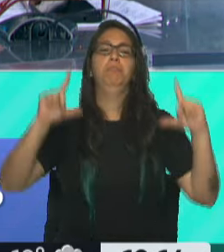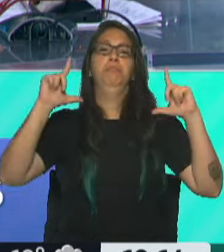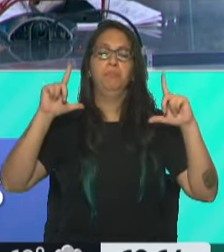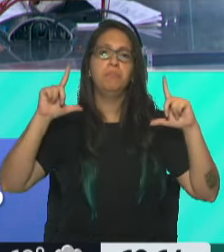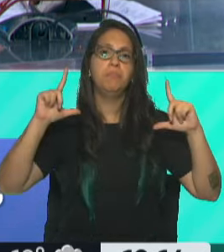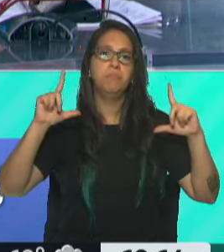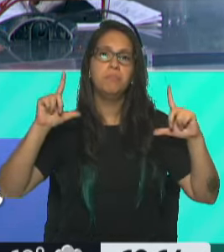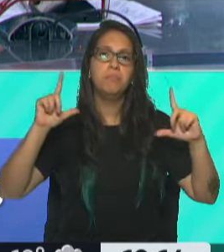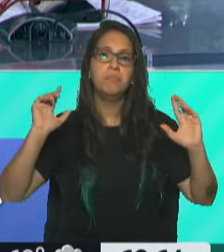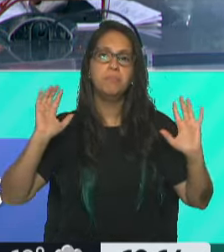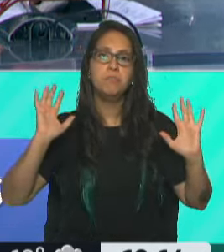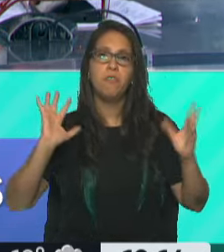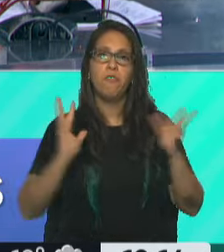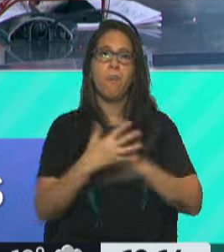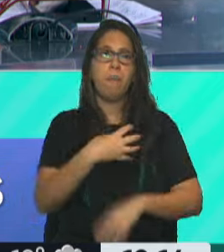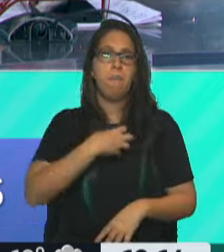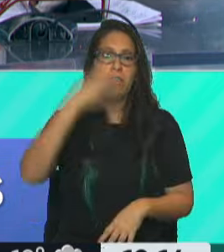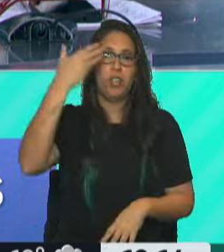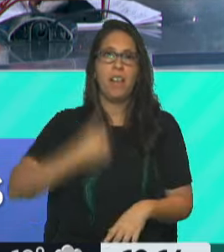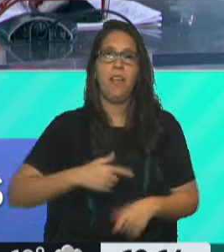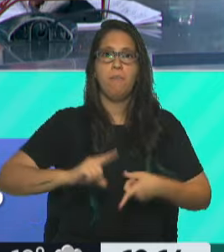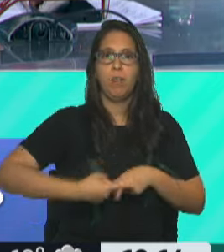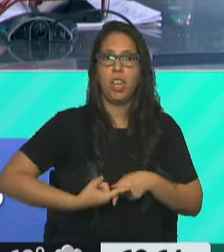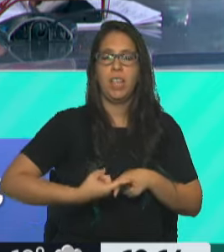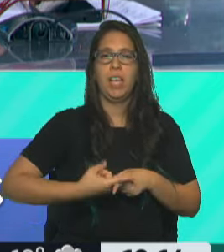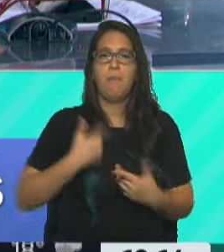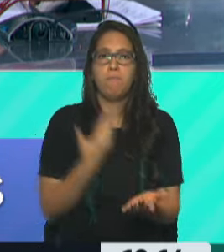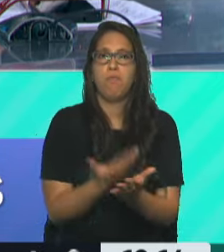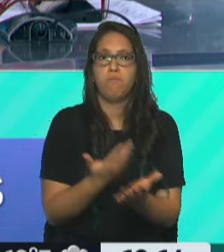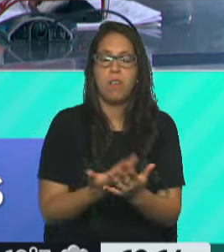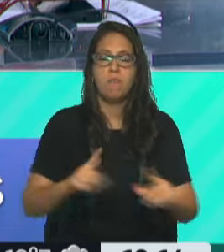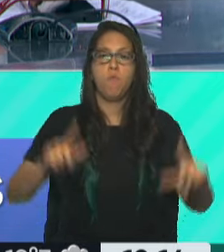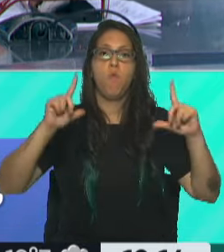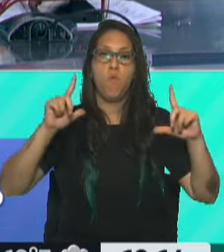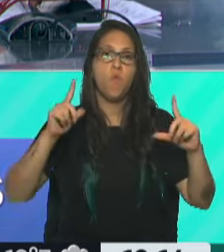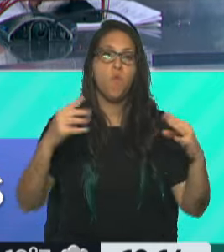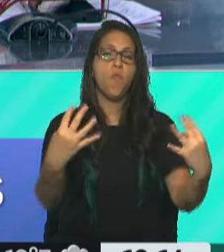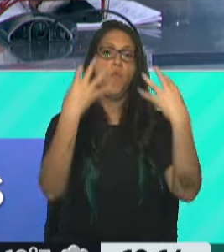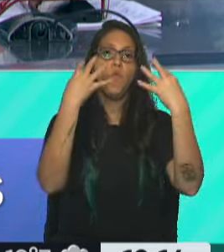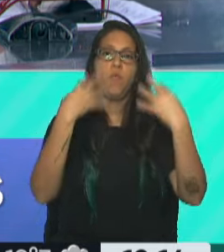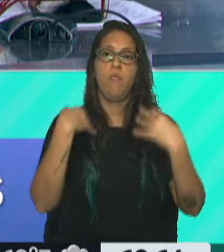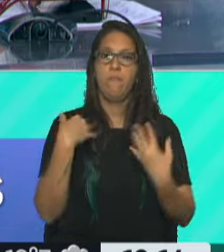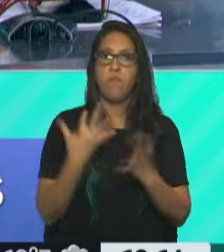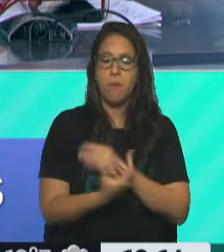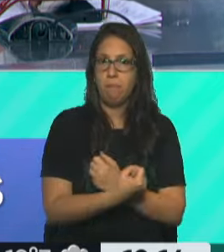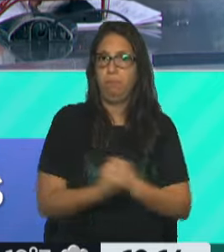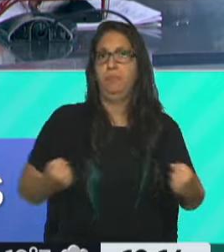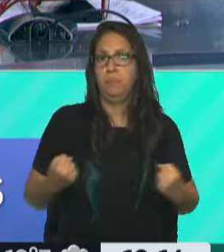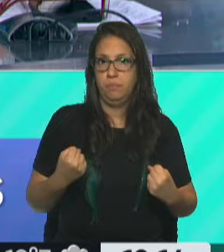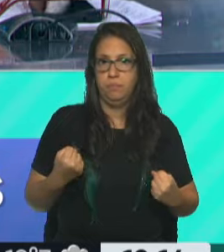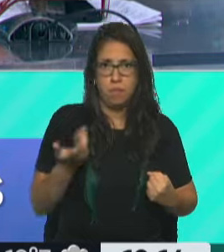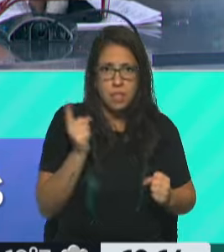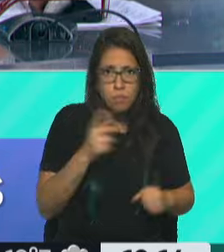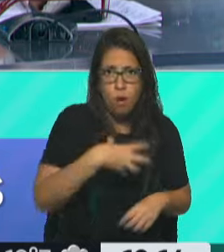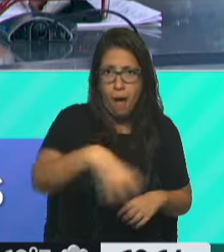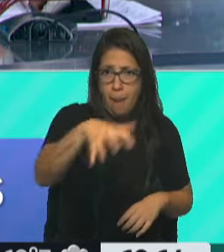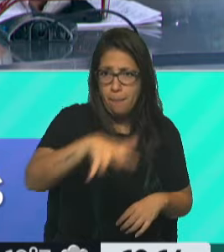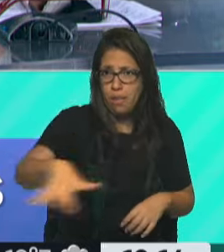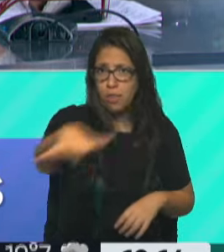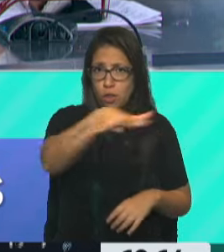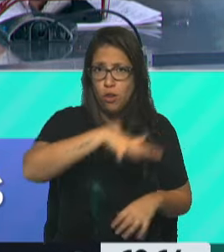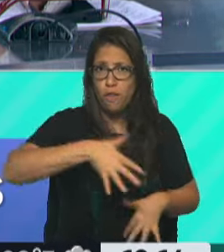de de su personalidad de su política de su propuesta en el sentido de ser Audaz inclusive en el ámbito como vos lo estabas